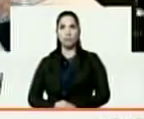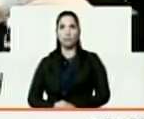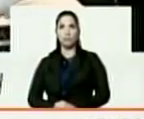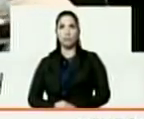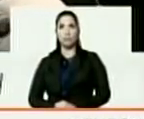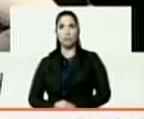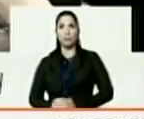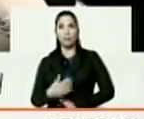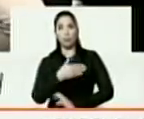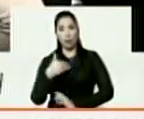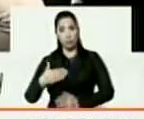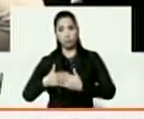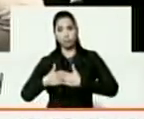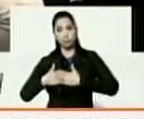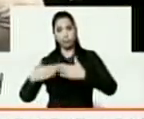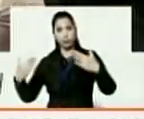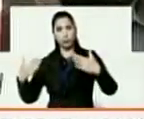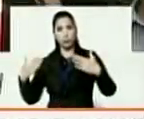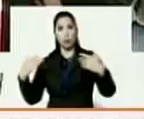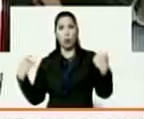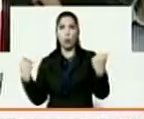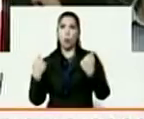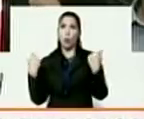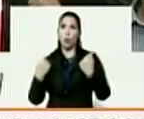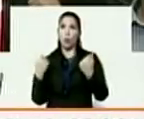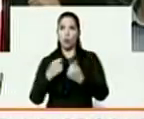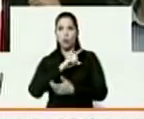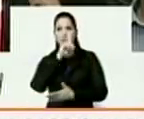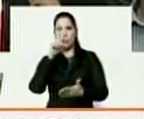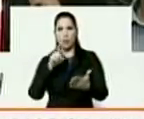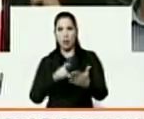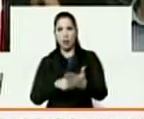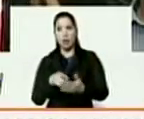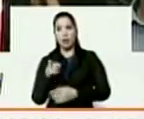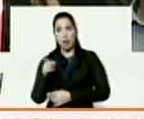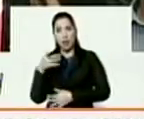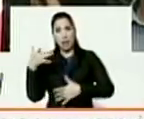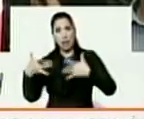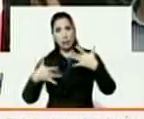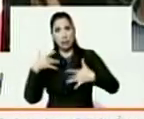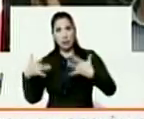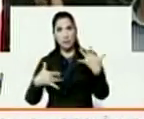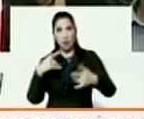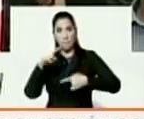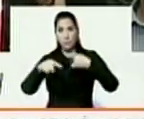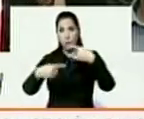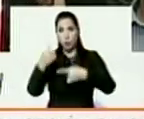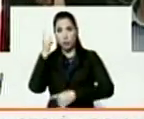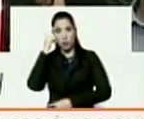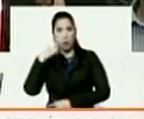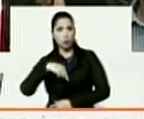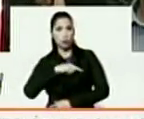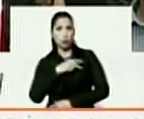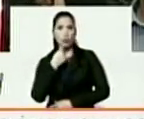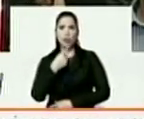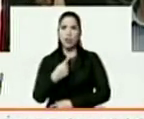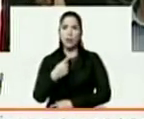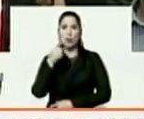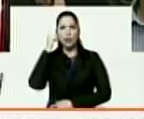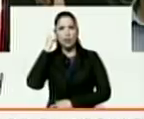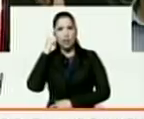dedicarle una jornada completa a esta a esta actividad los próximos días diremos la fecha y la forma de la